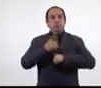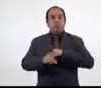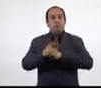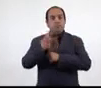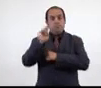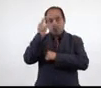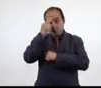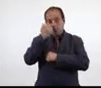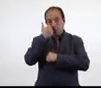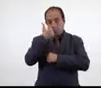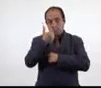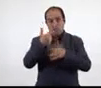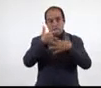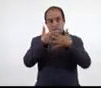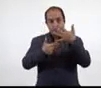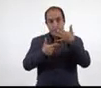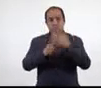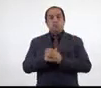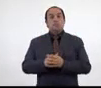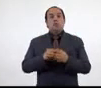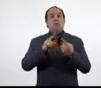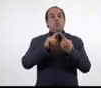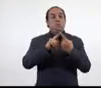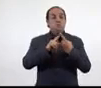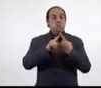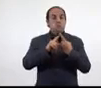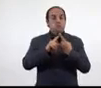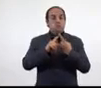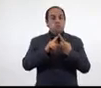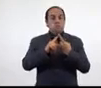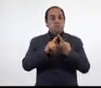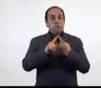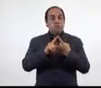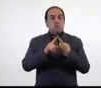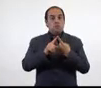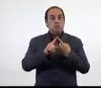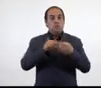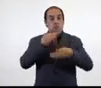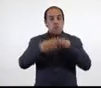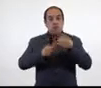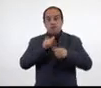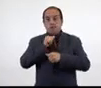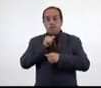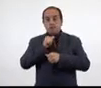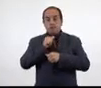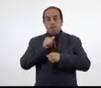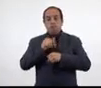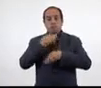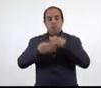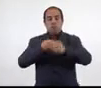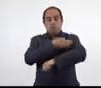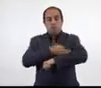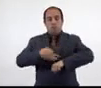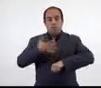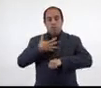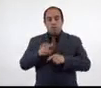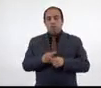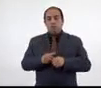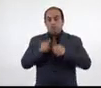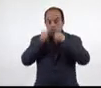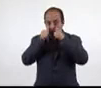6 ejes de acción. Uno de ellos, el rector, es que ninguna familia va a quedar en desamparo, y lo reiteramos.